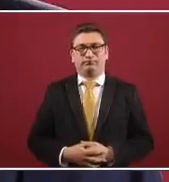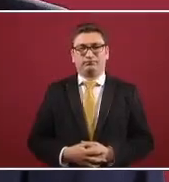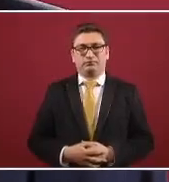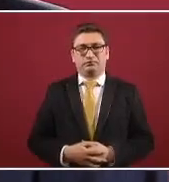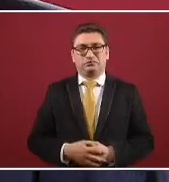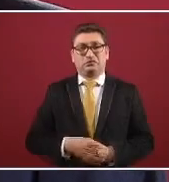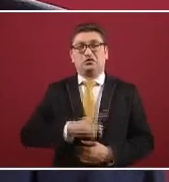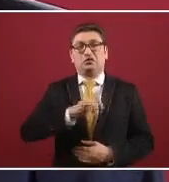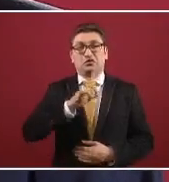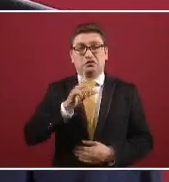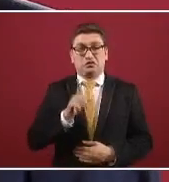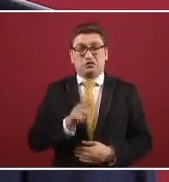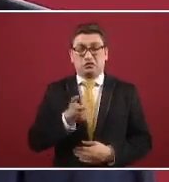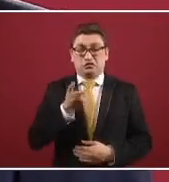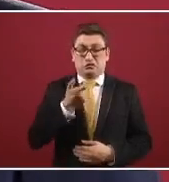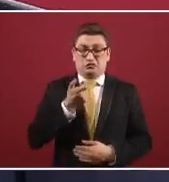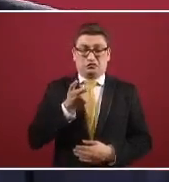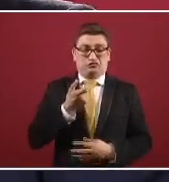costara